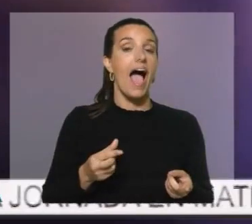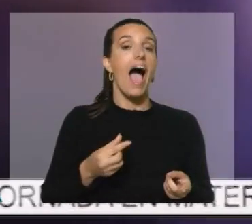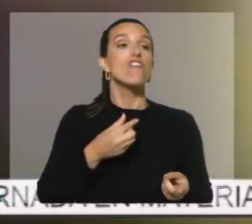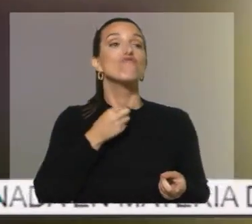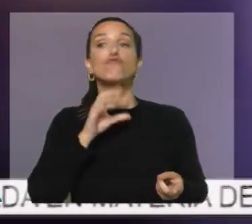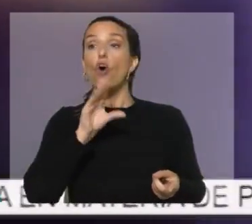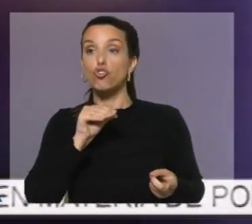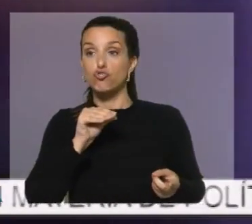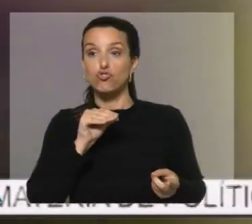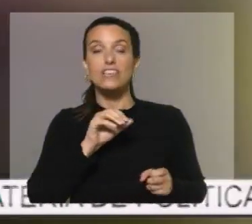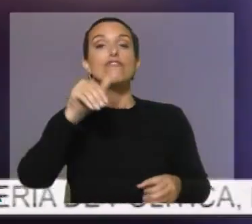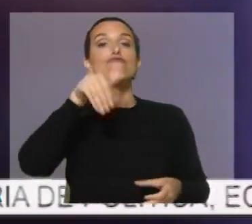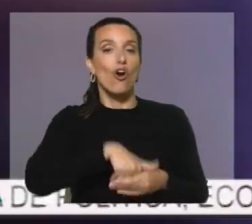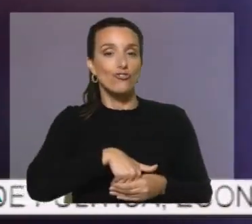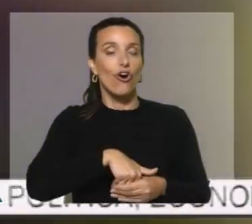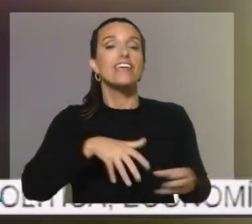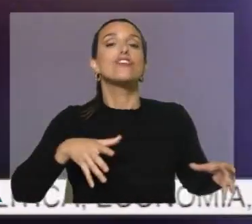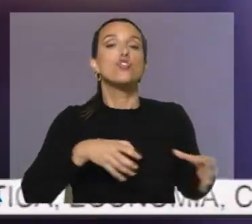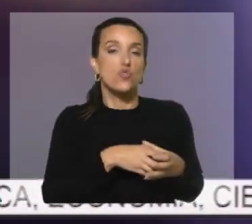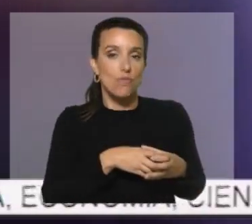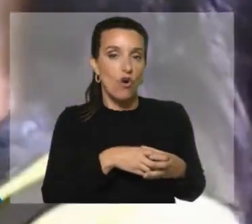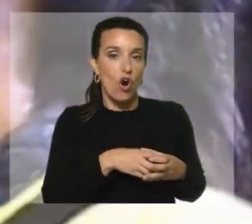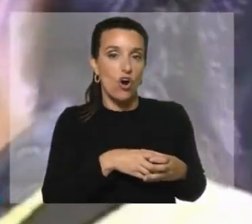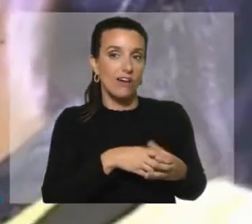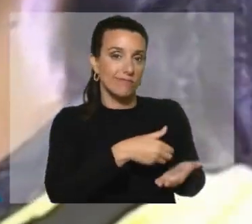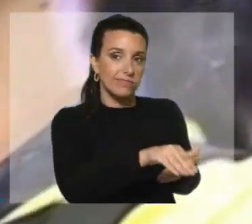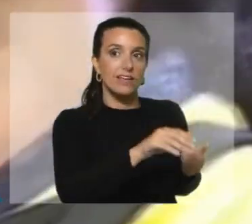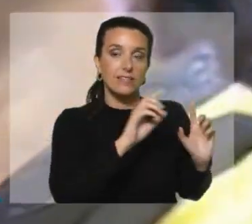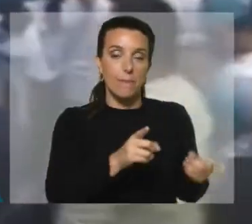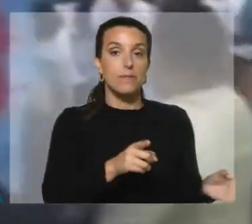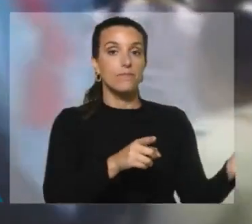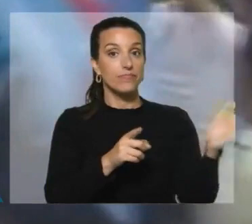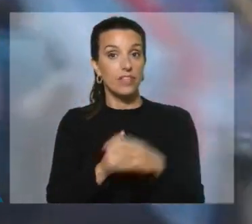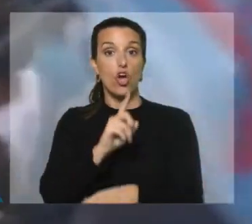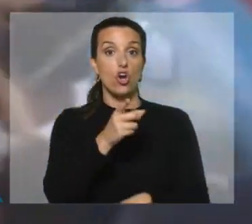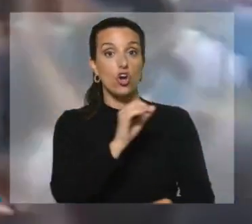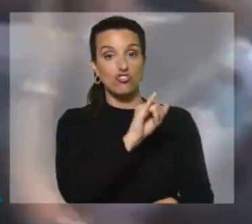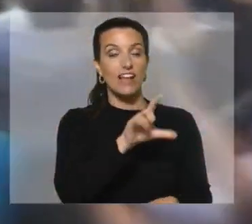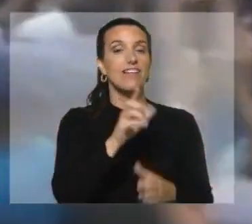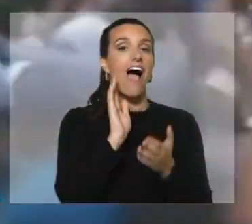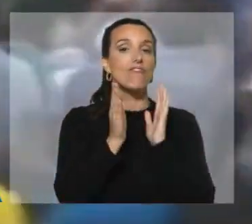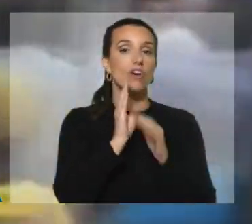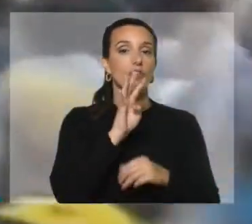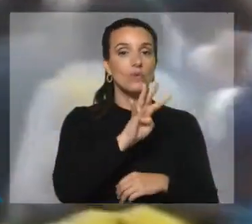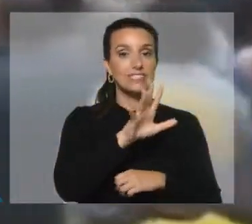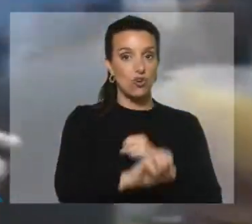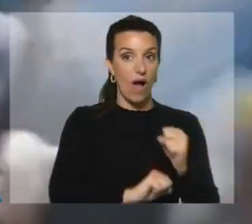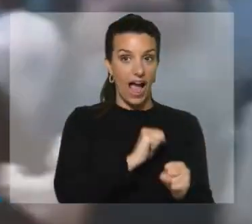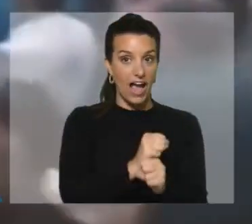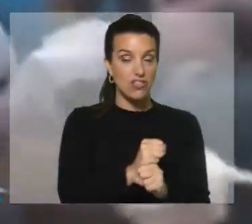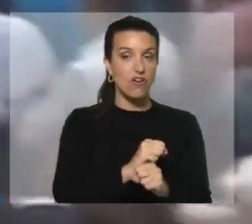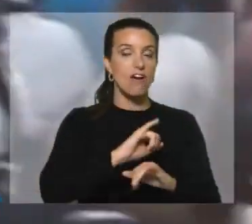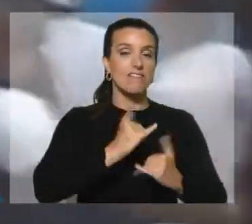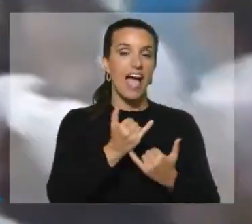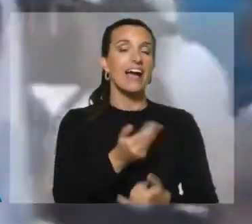voto y los grupos desatendidos también González una abogada de 45 años ocupó